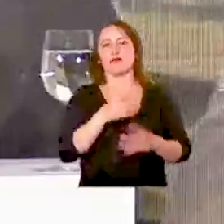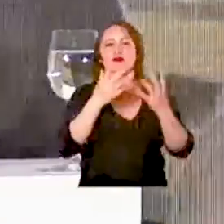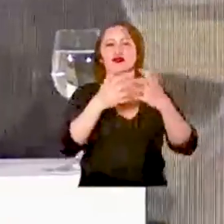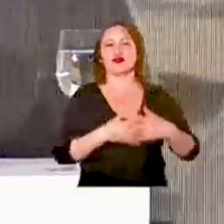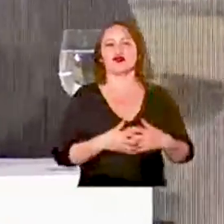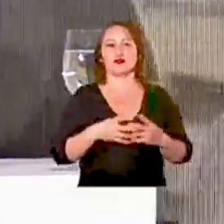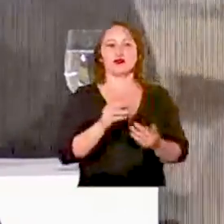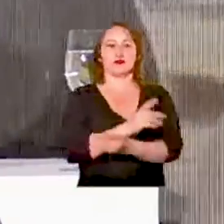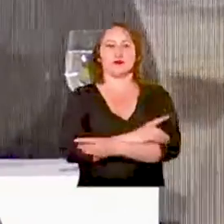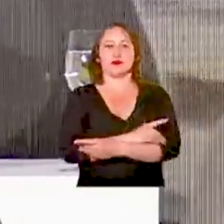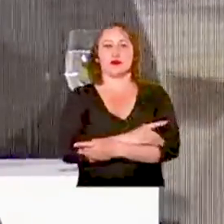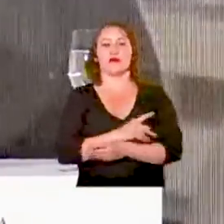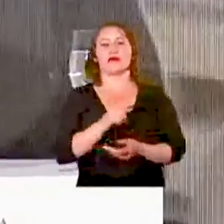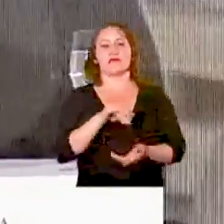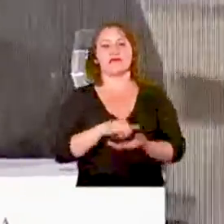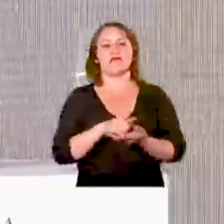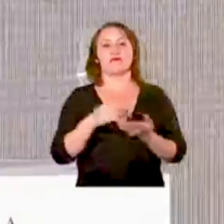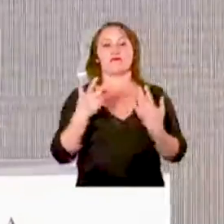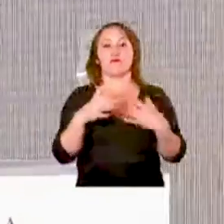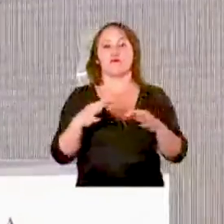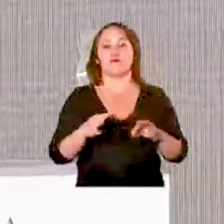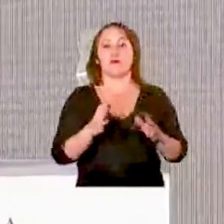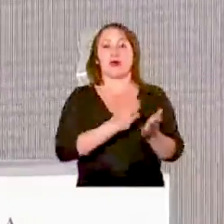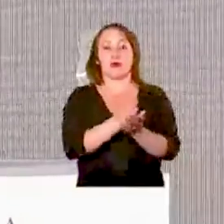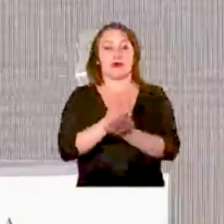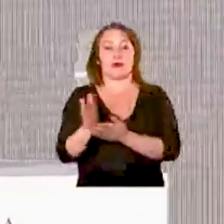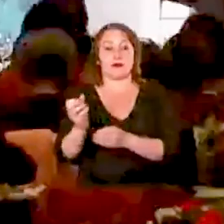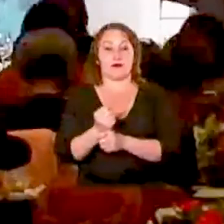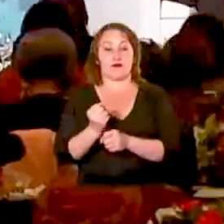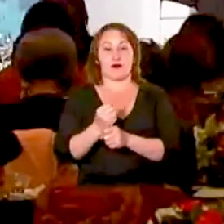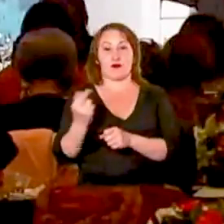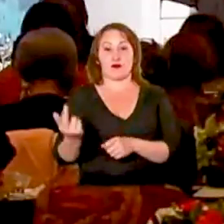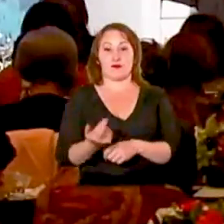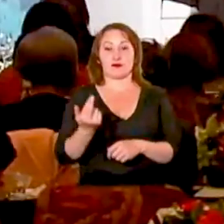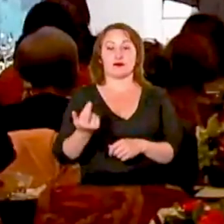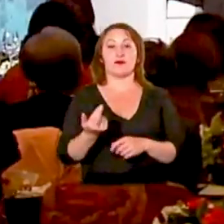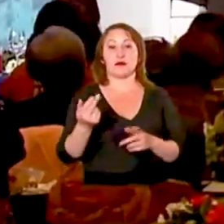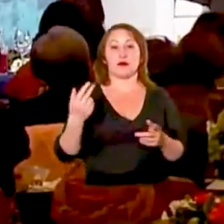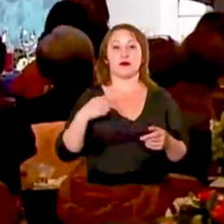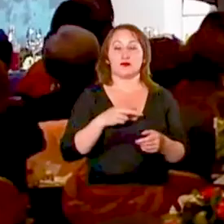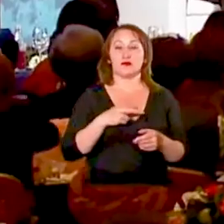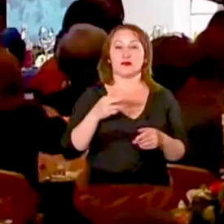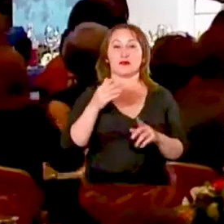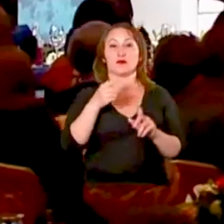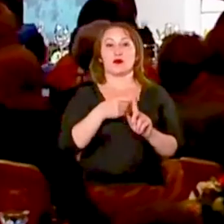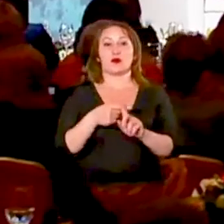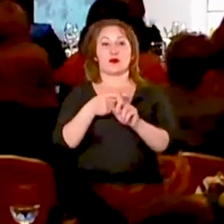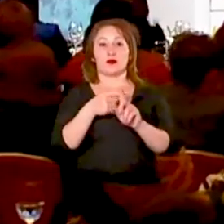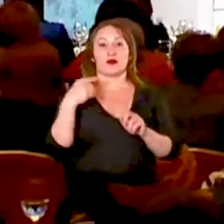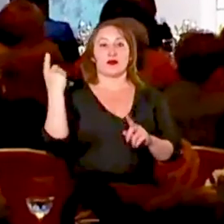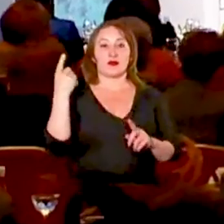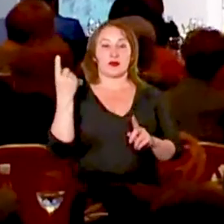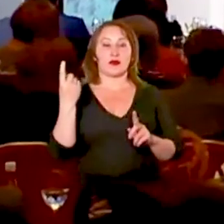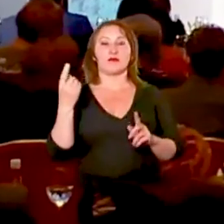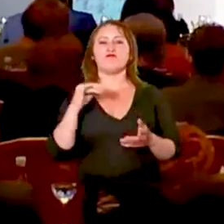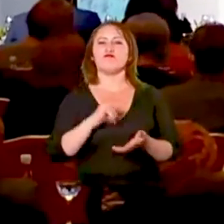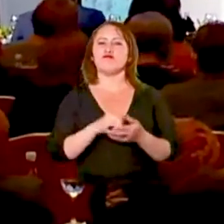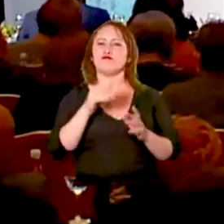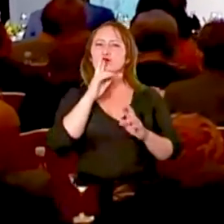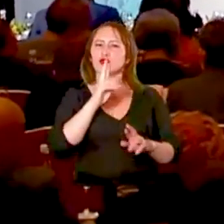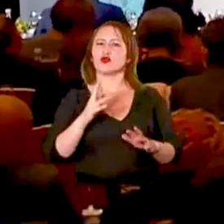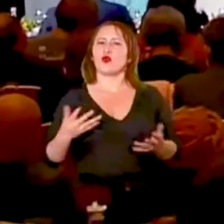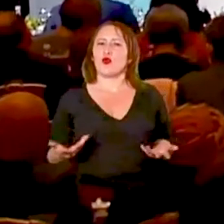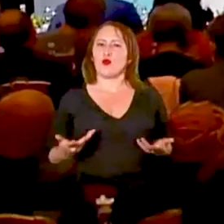función disciplinaria es uno de los ejes de trabajo de reforzamiento en nuestra Procuraduría General de la Nación, y es el resultado de